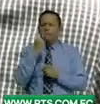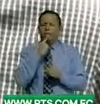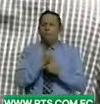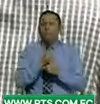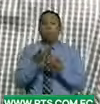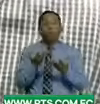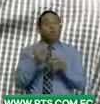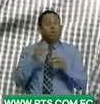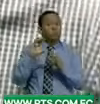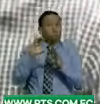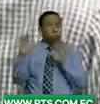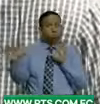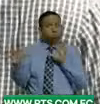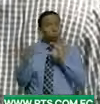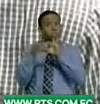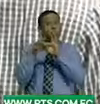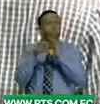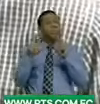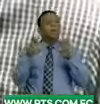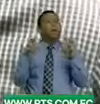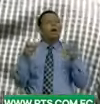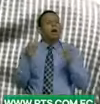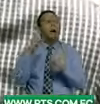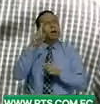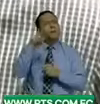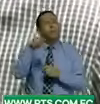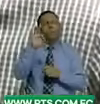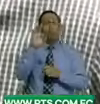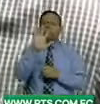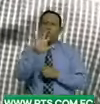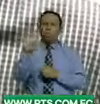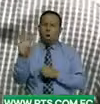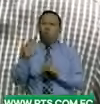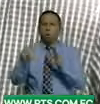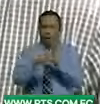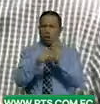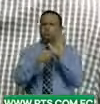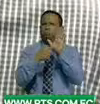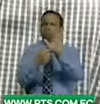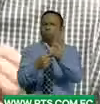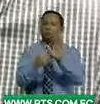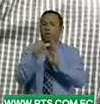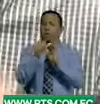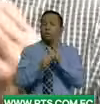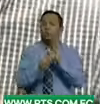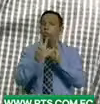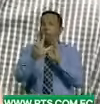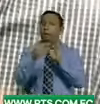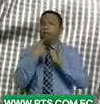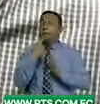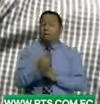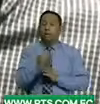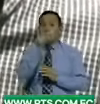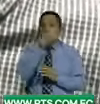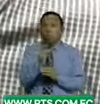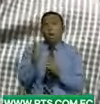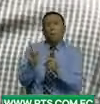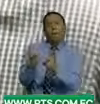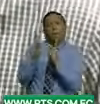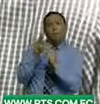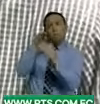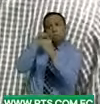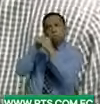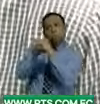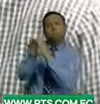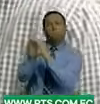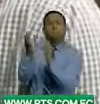la Convención de Caracas de 1954. Y el artículo tercero es expreso. No se puede conceder un asilo político